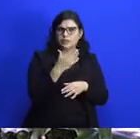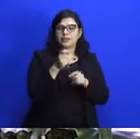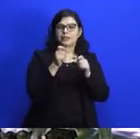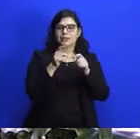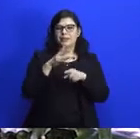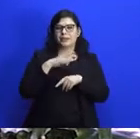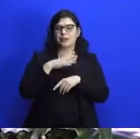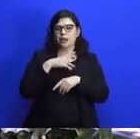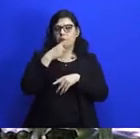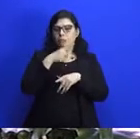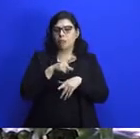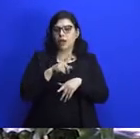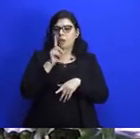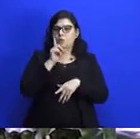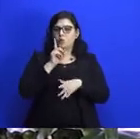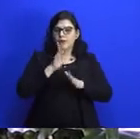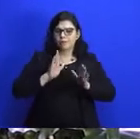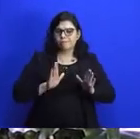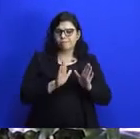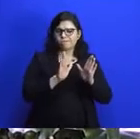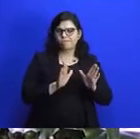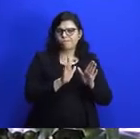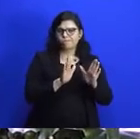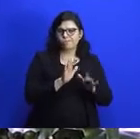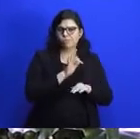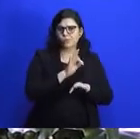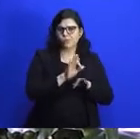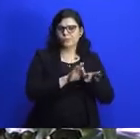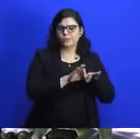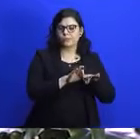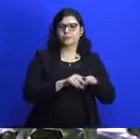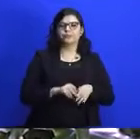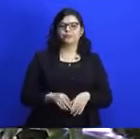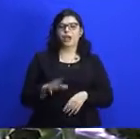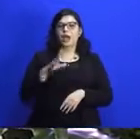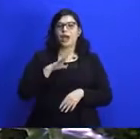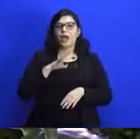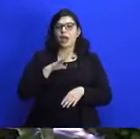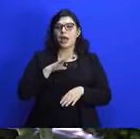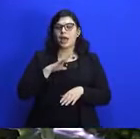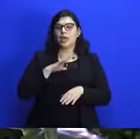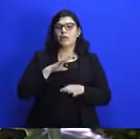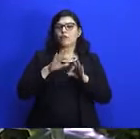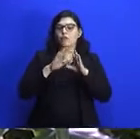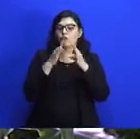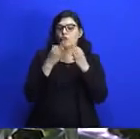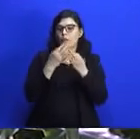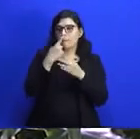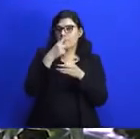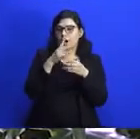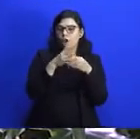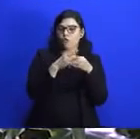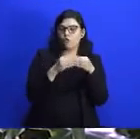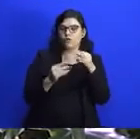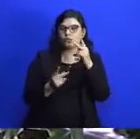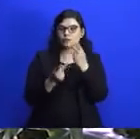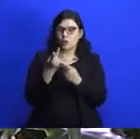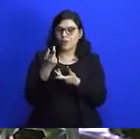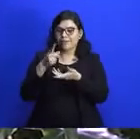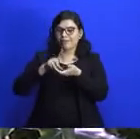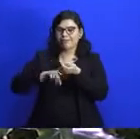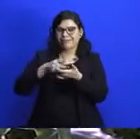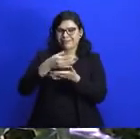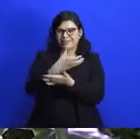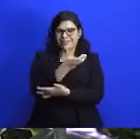vocación de empoderar a la mujer. Desarrollamos modelos de recuperación de frutas y verduras en el campo, como escuchábamos